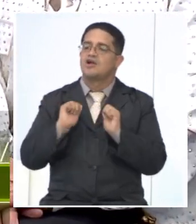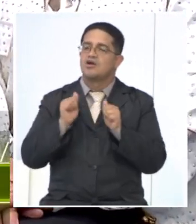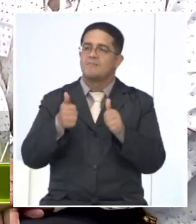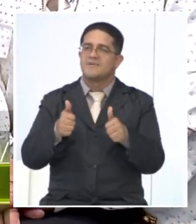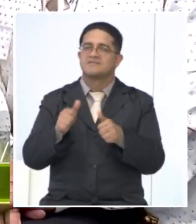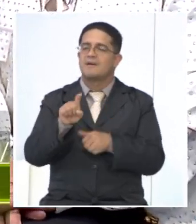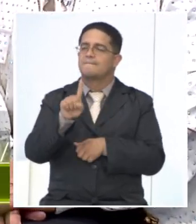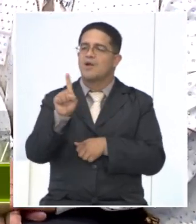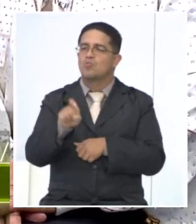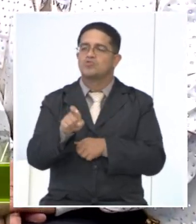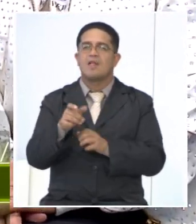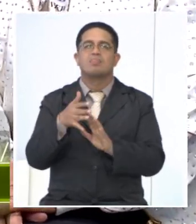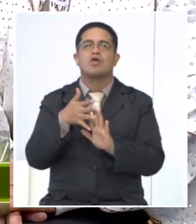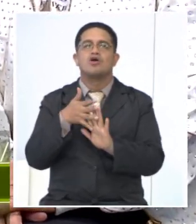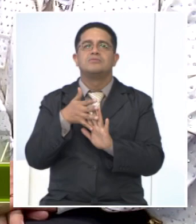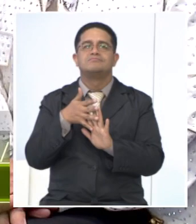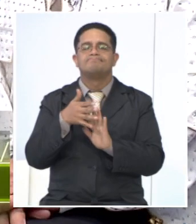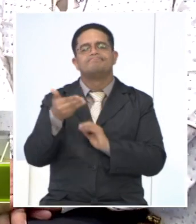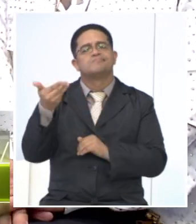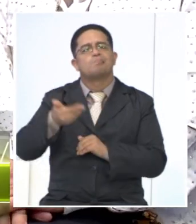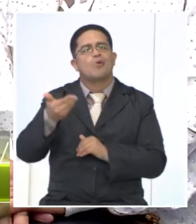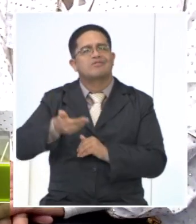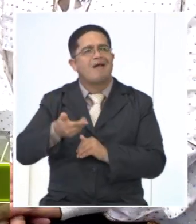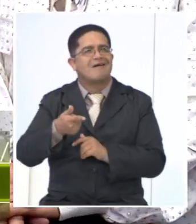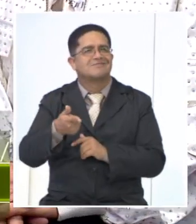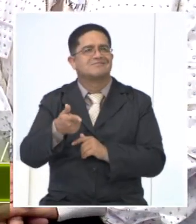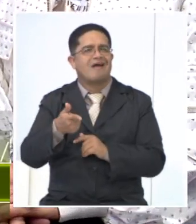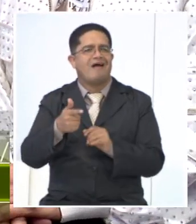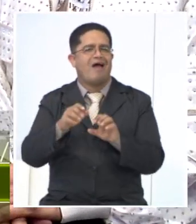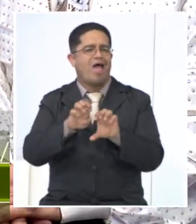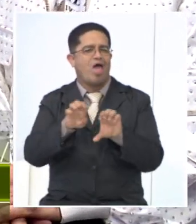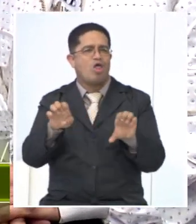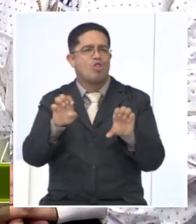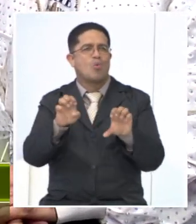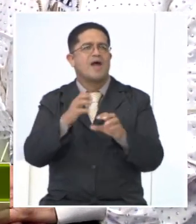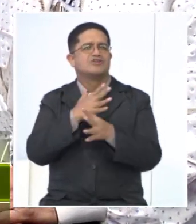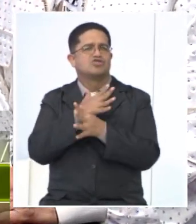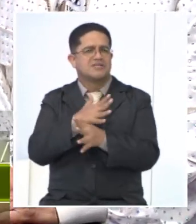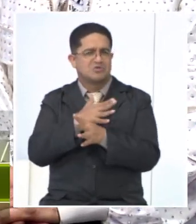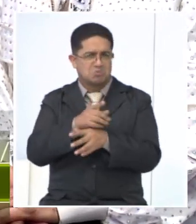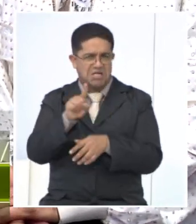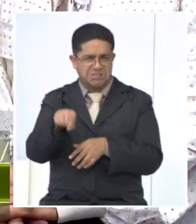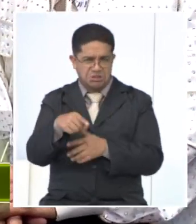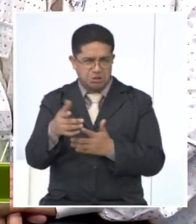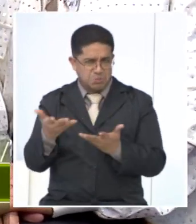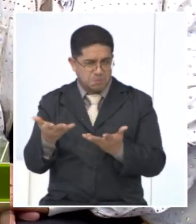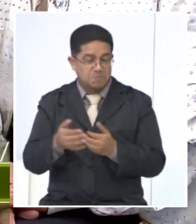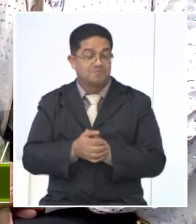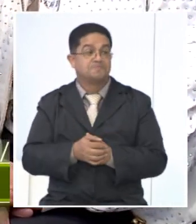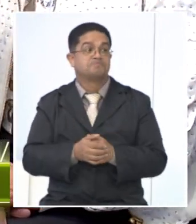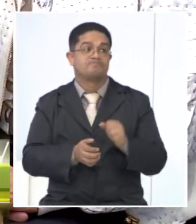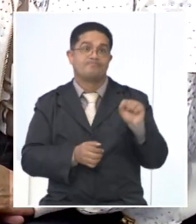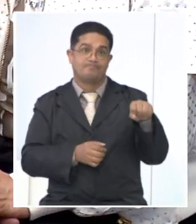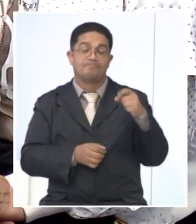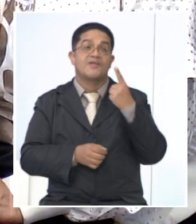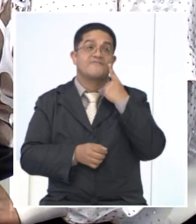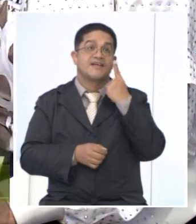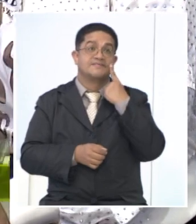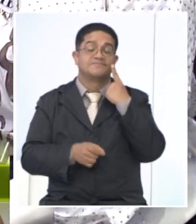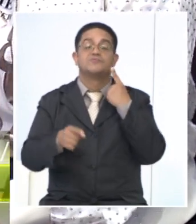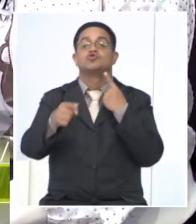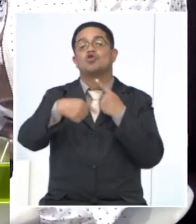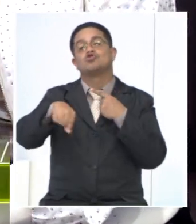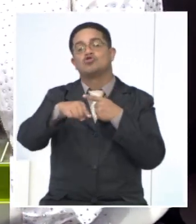hablando sobre la relevancia que tiene la educación sexual en la prevención de este tipo de infecciones. Bueno, fíjate, si nosotros